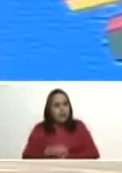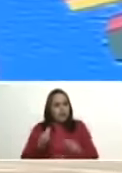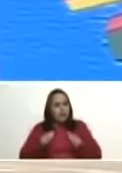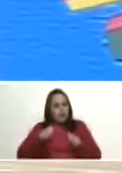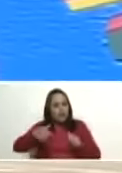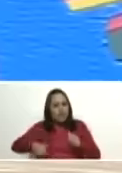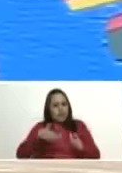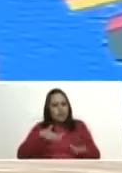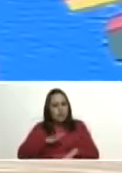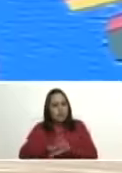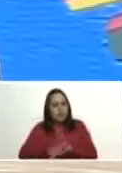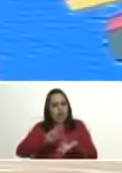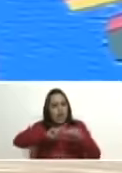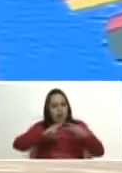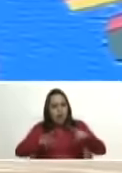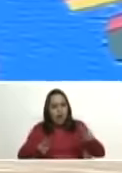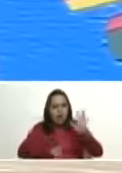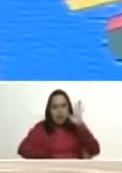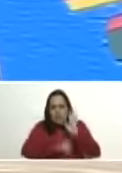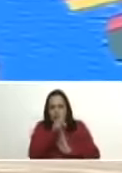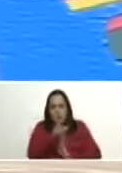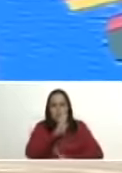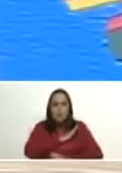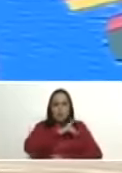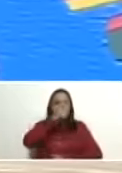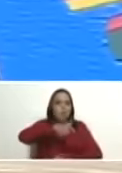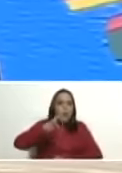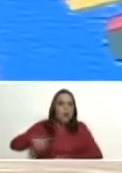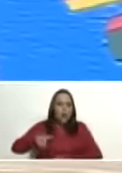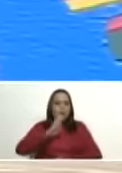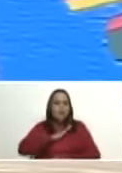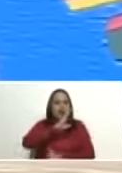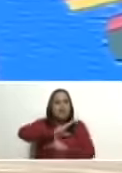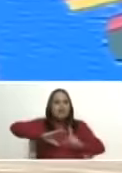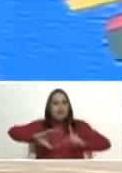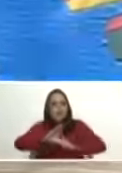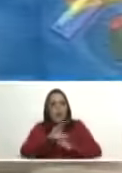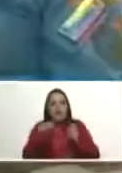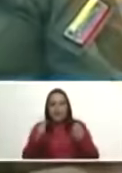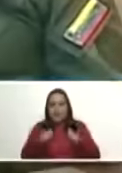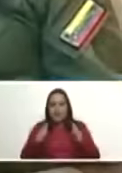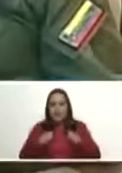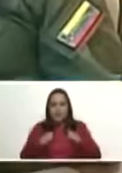paz, desarrollando su civilización, su cultura, su vida?